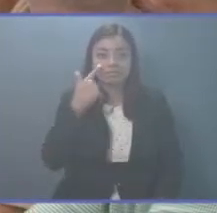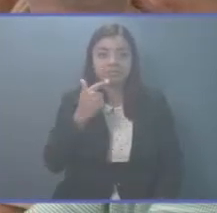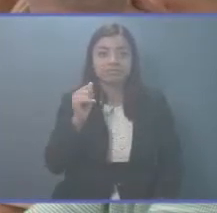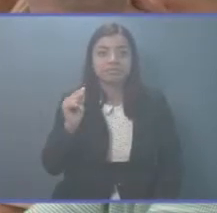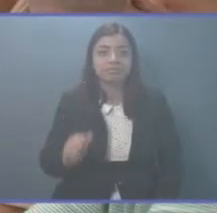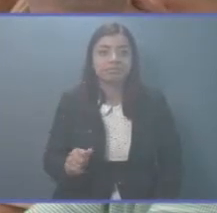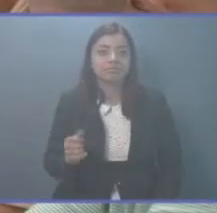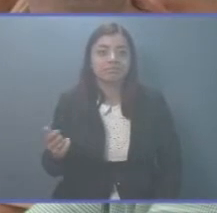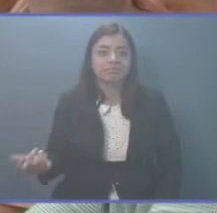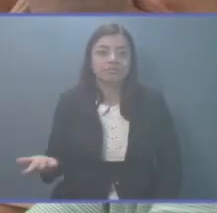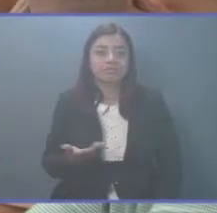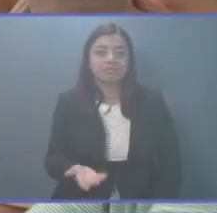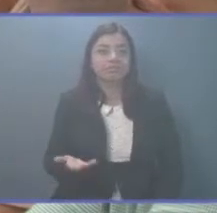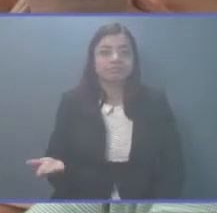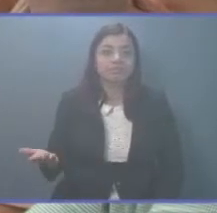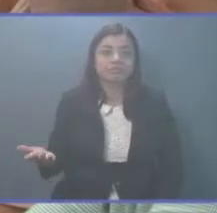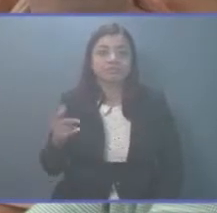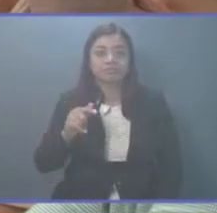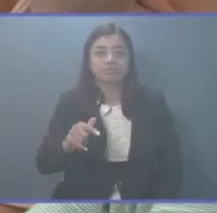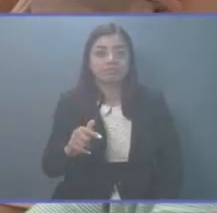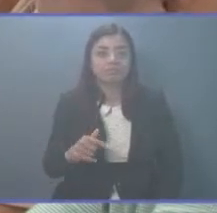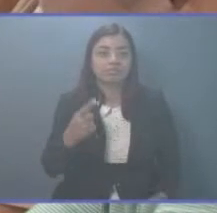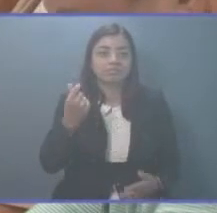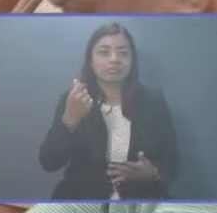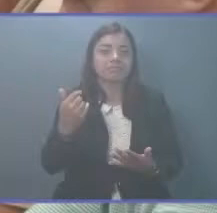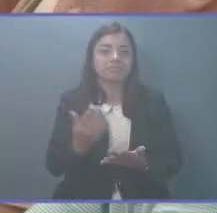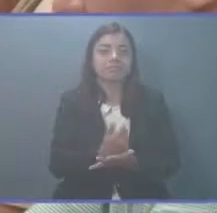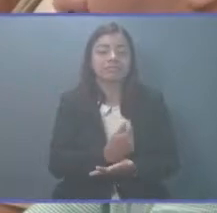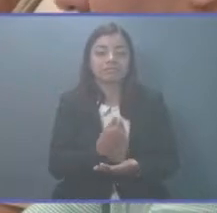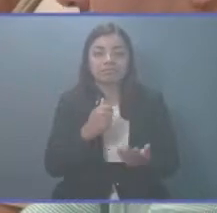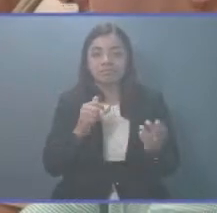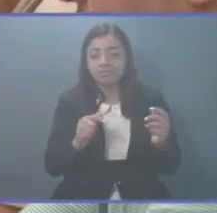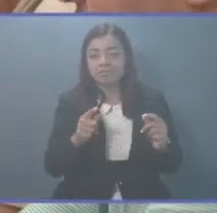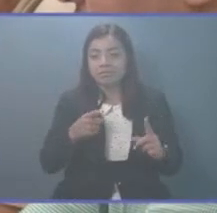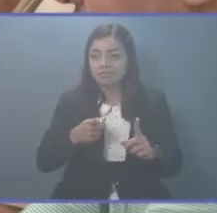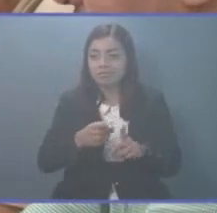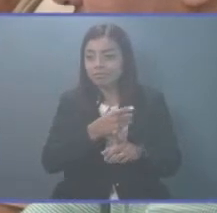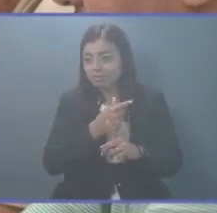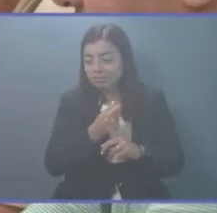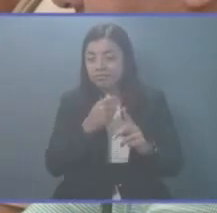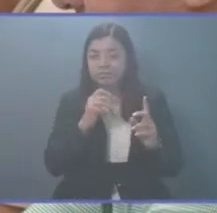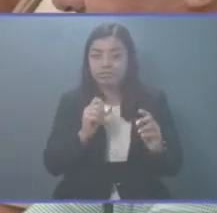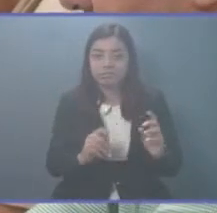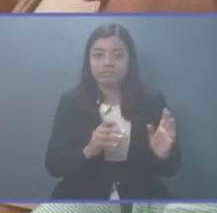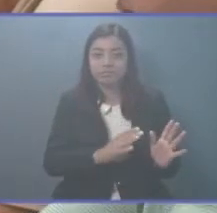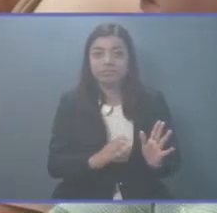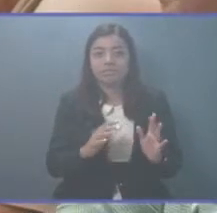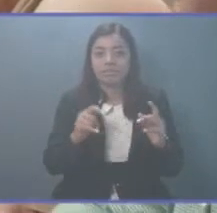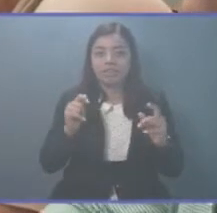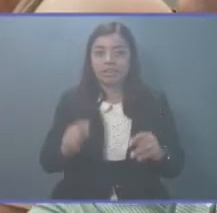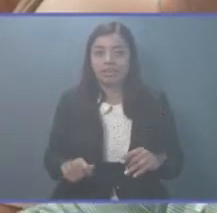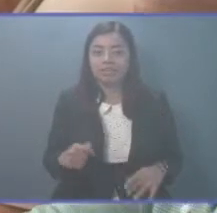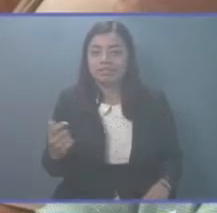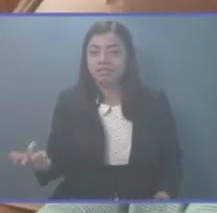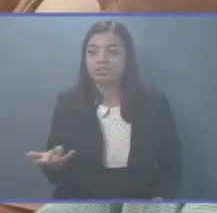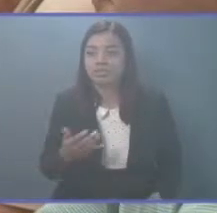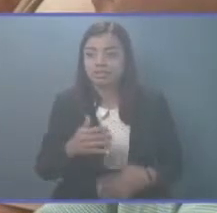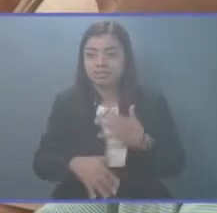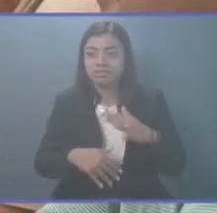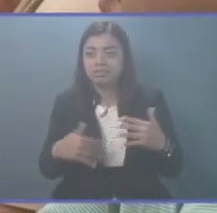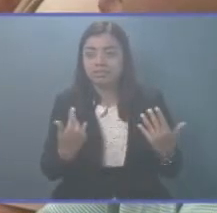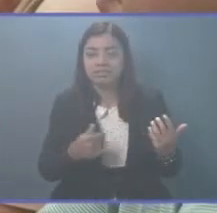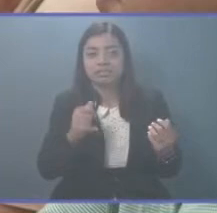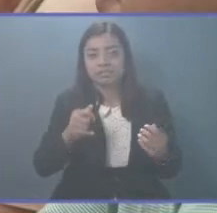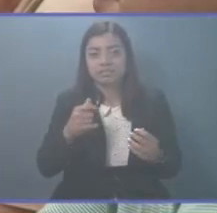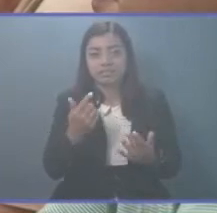se ofrece, se le da o se promete dinero con el propósito pues de que realice dentro del proceso